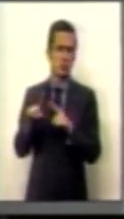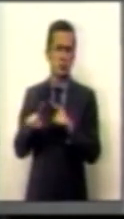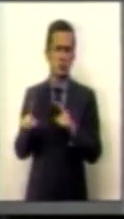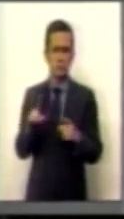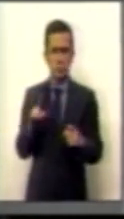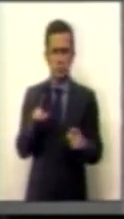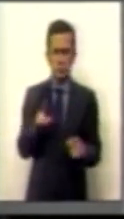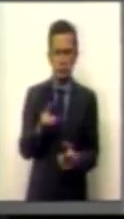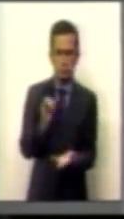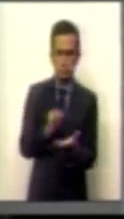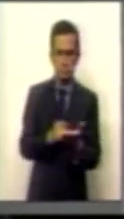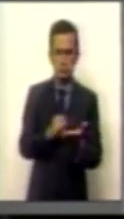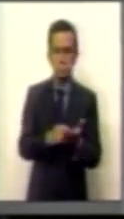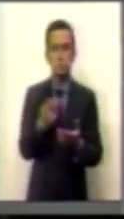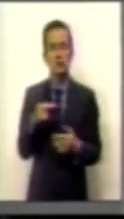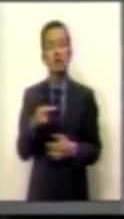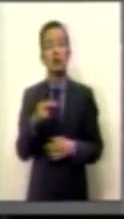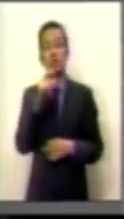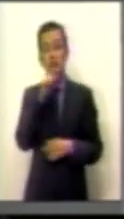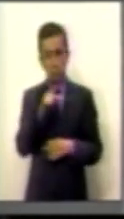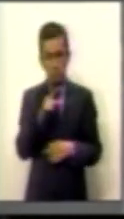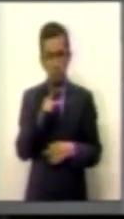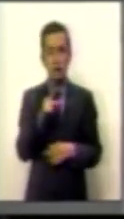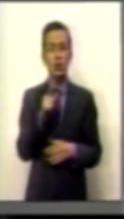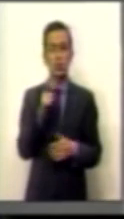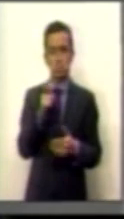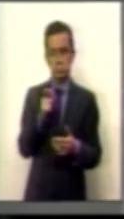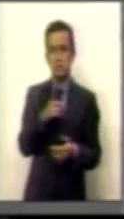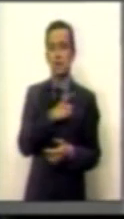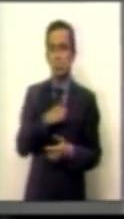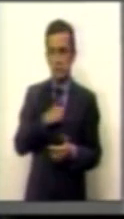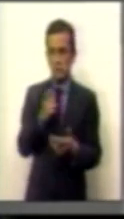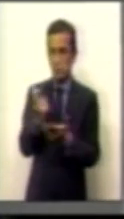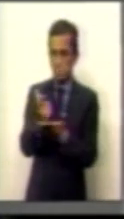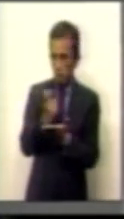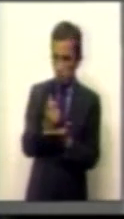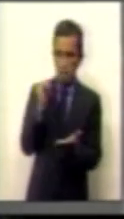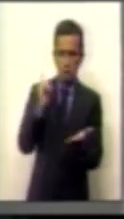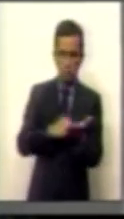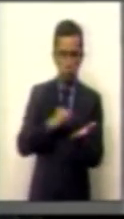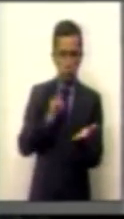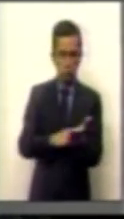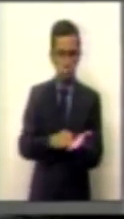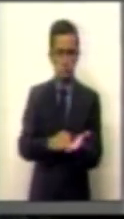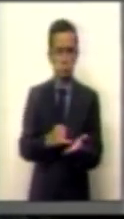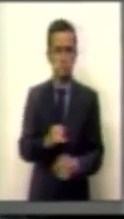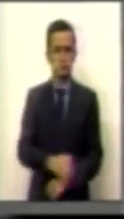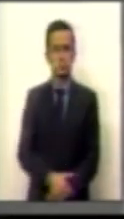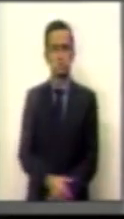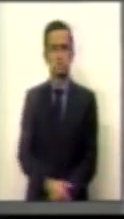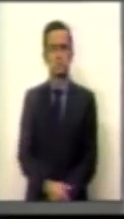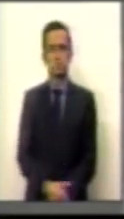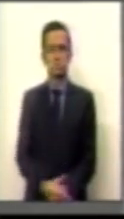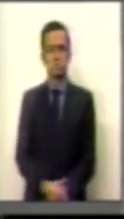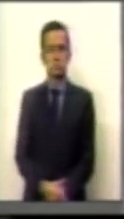sin embargo, se cobran intereses por la suerte principal, tal y como si hubiera sido entregada.